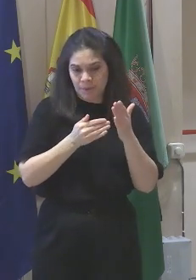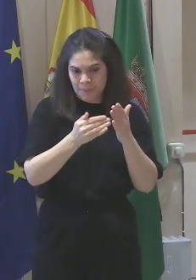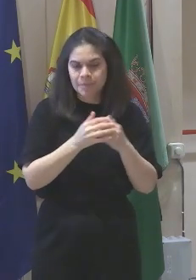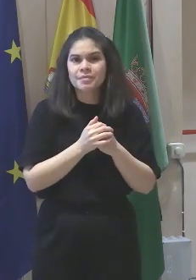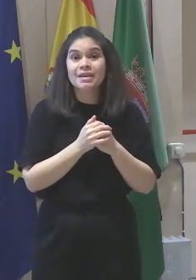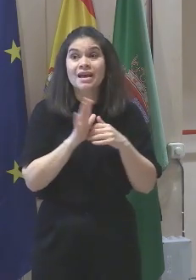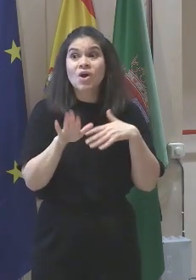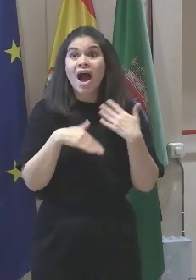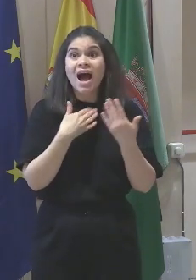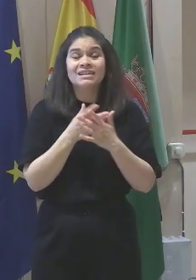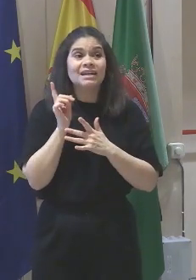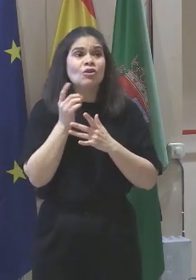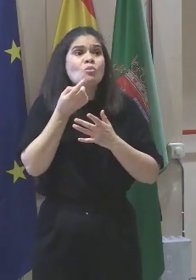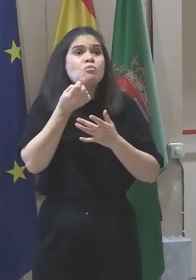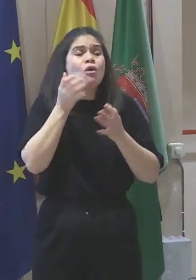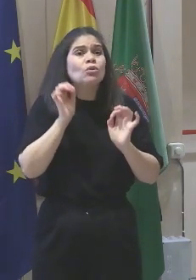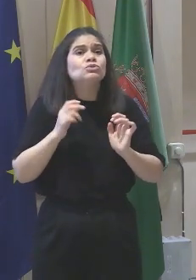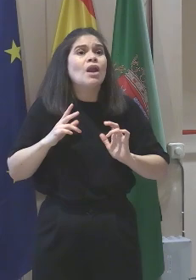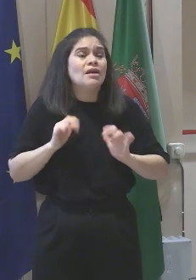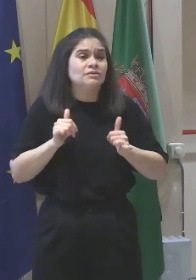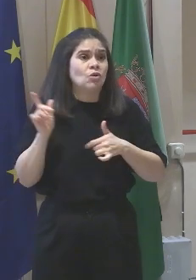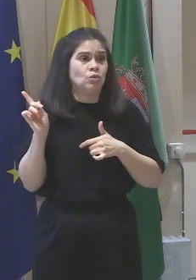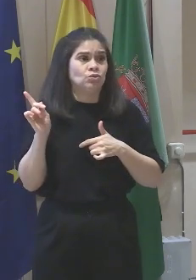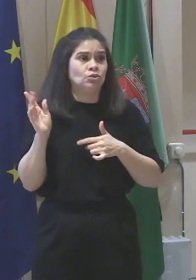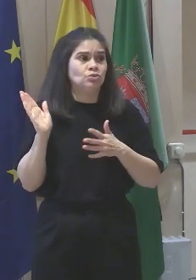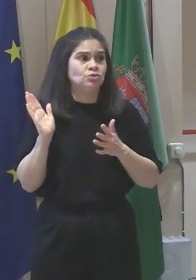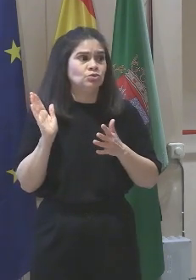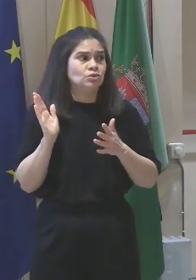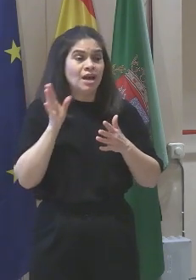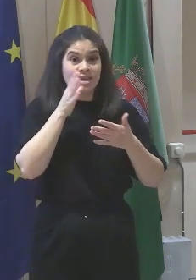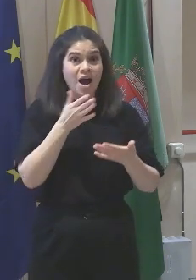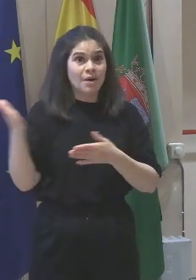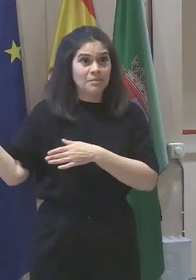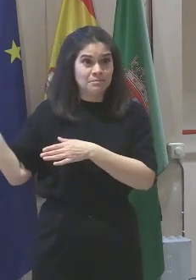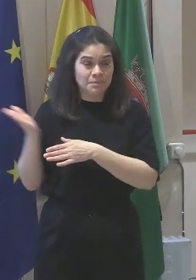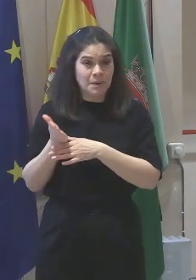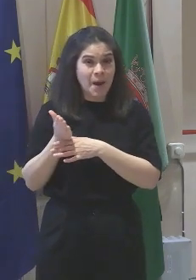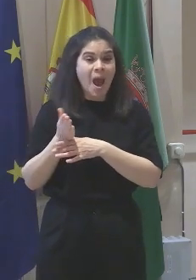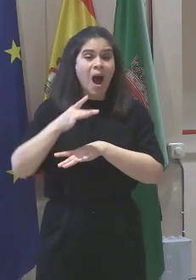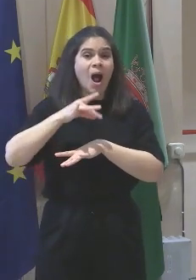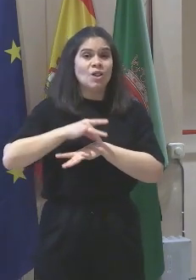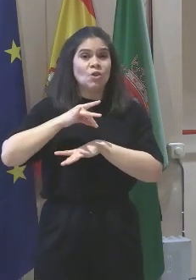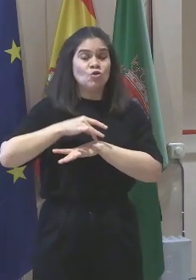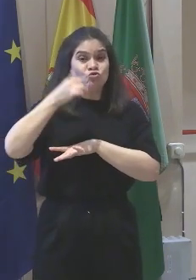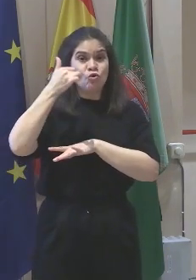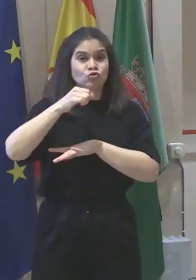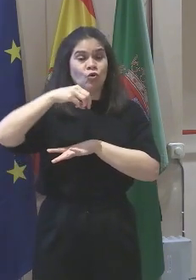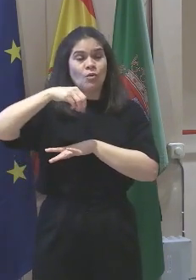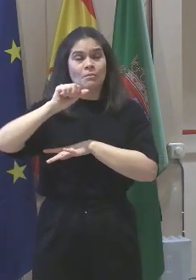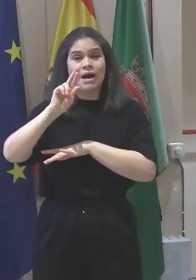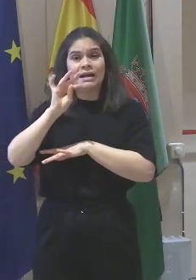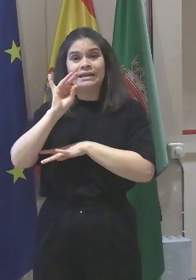pues hasta aquí un poquito esta introducción y le voy a dar paso al doctor Martín Cuesta. Y después, si